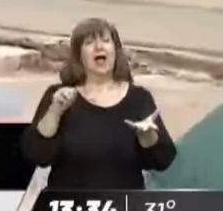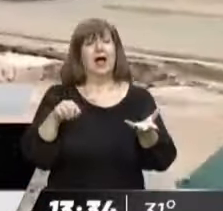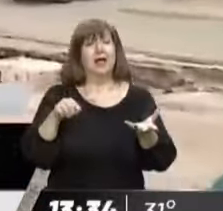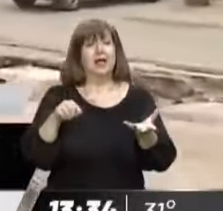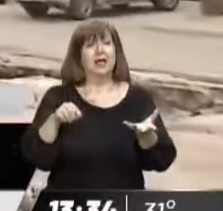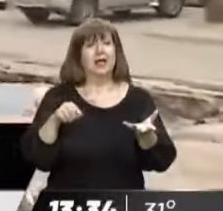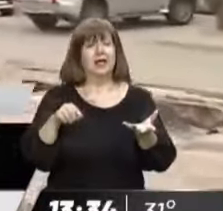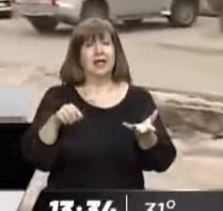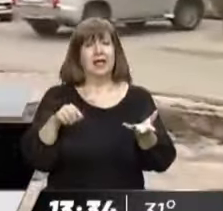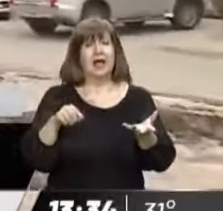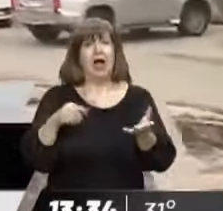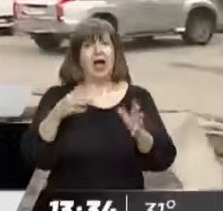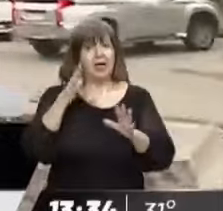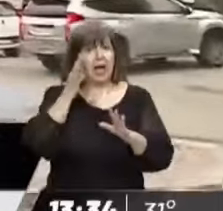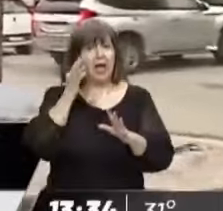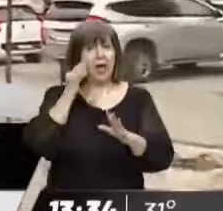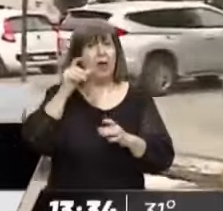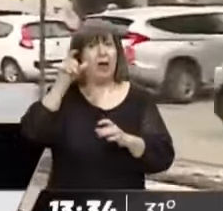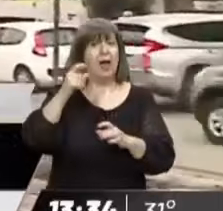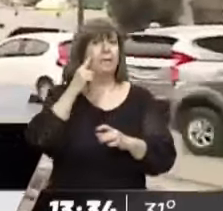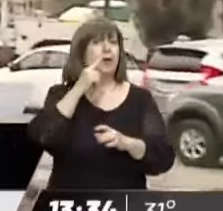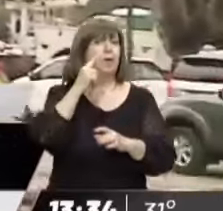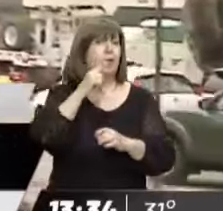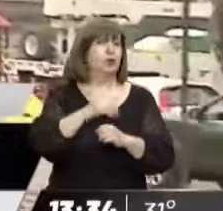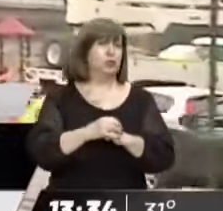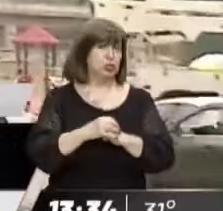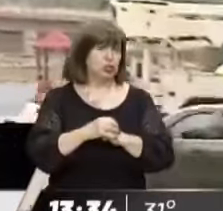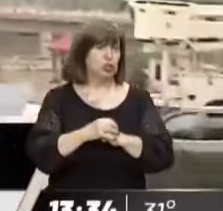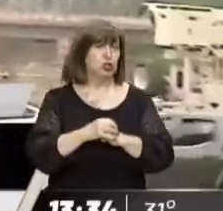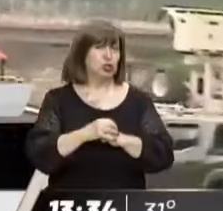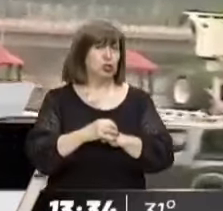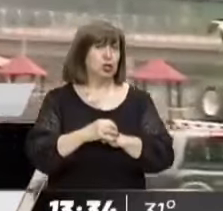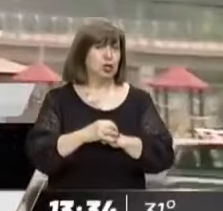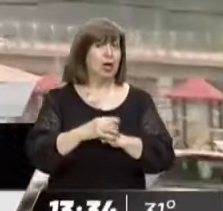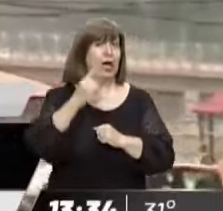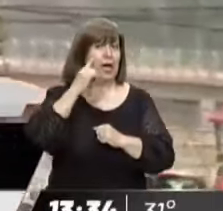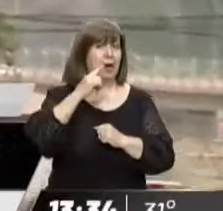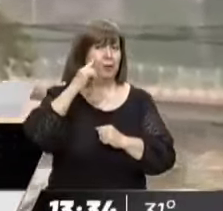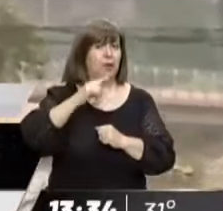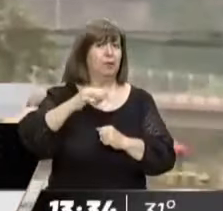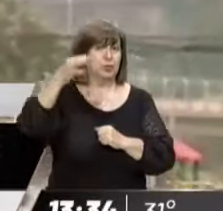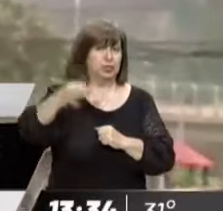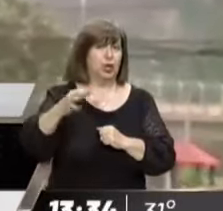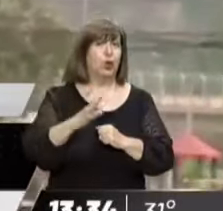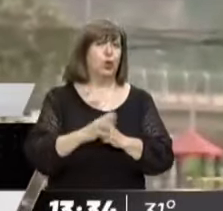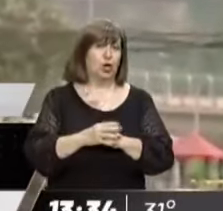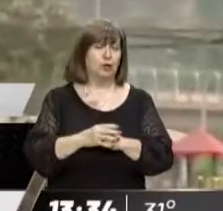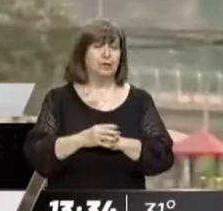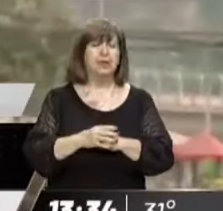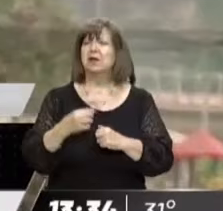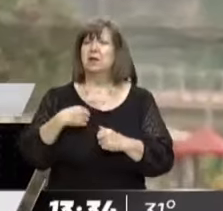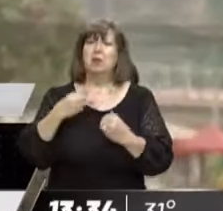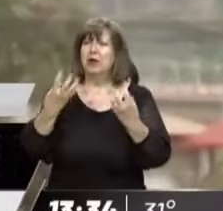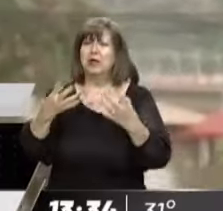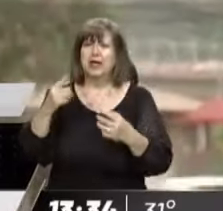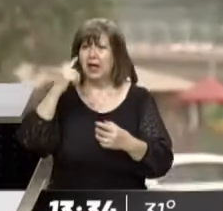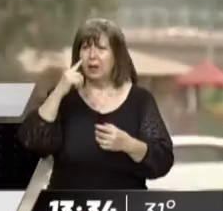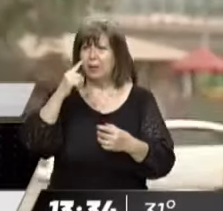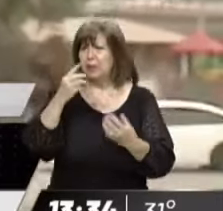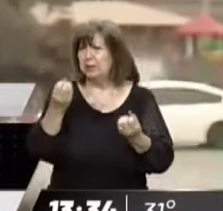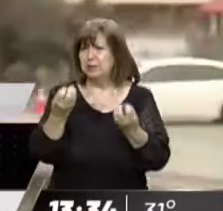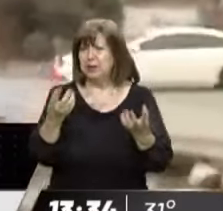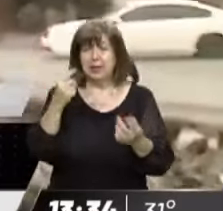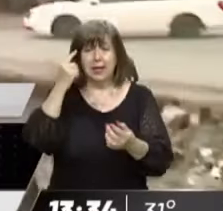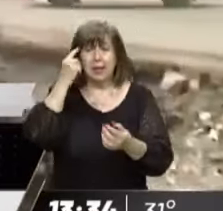algo, aquí hay una mano negra. Miriam, ¿y para qué prenden fuego? ¿Qué quieren? ¿Qué quieren lograr? Yo